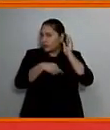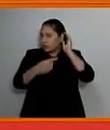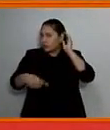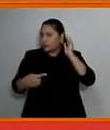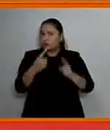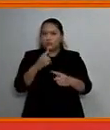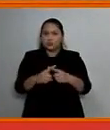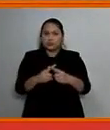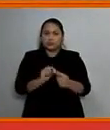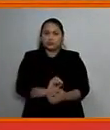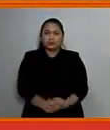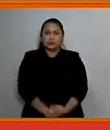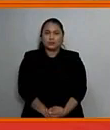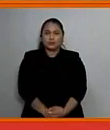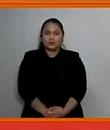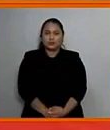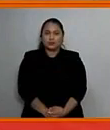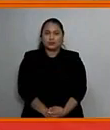x